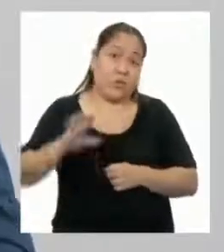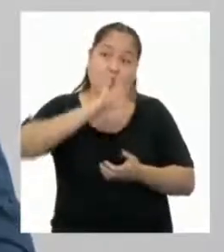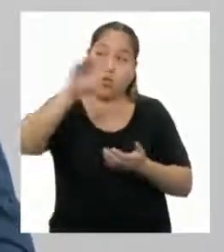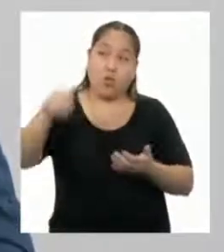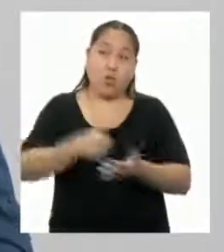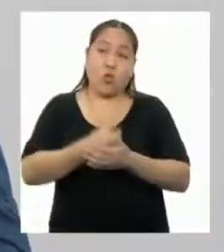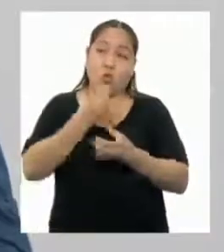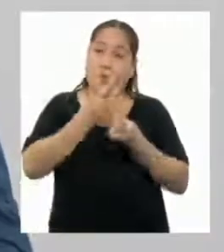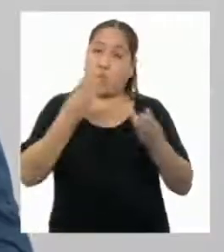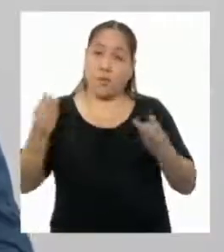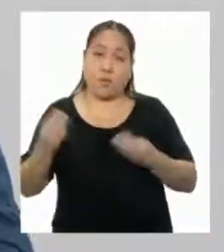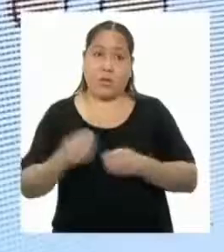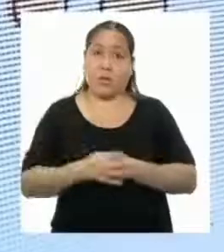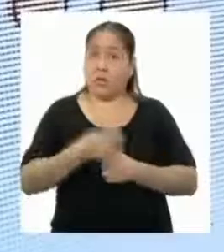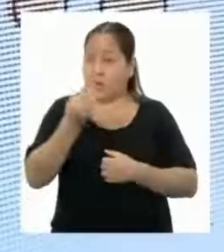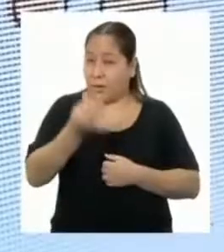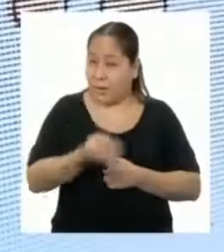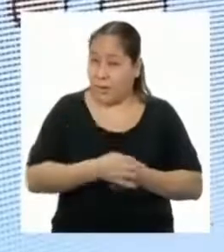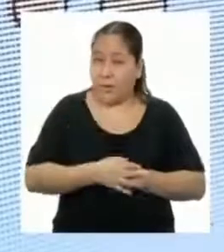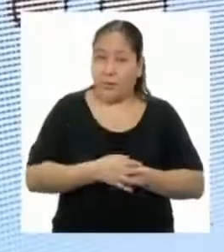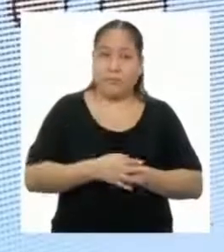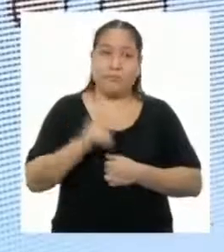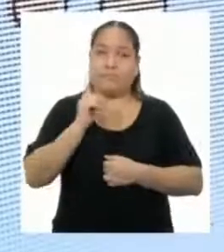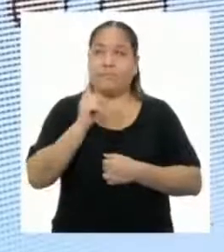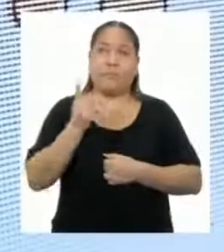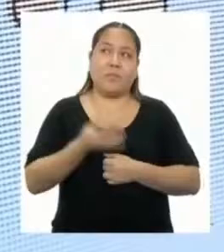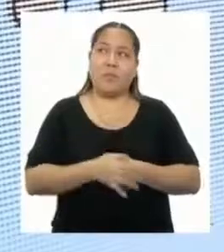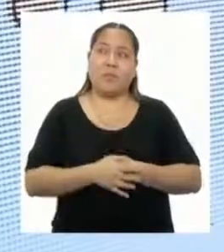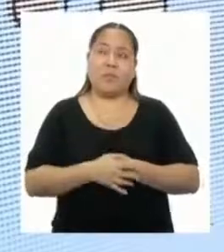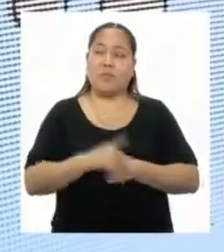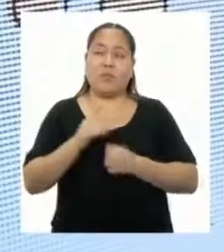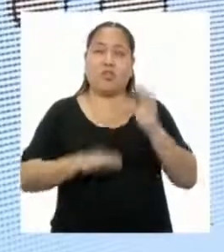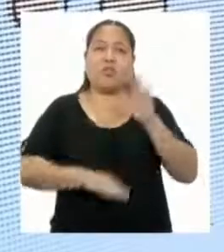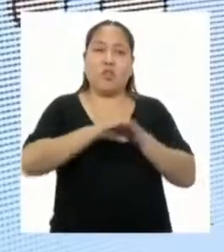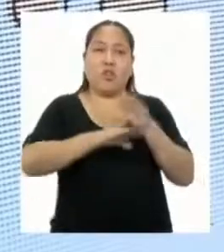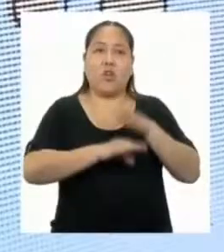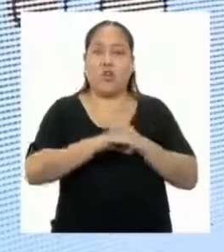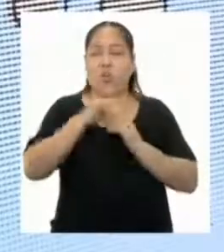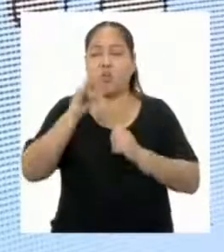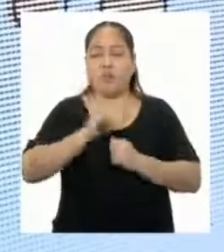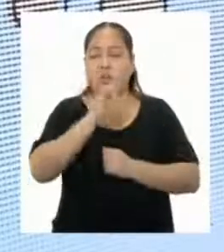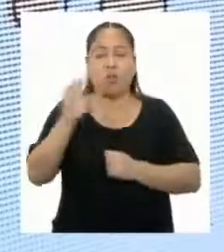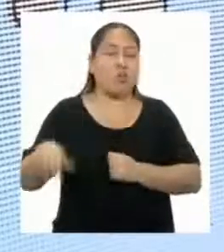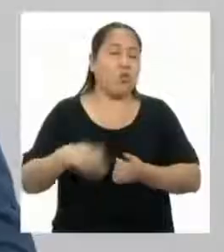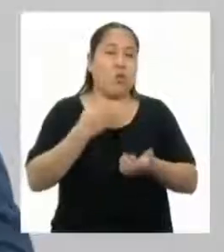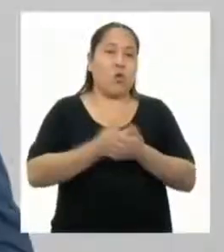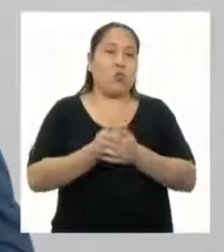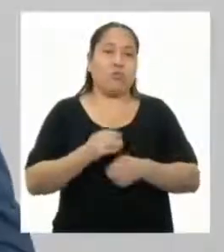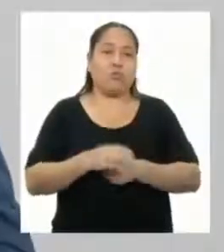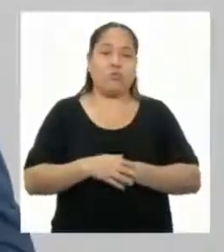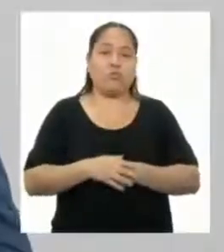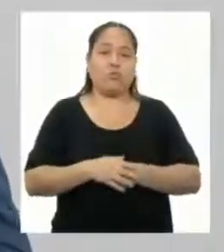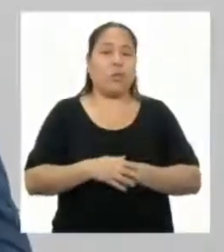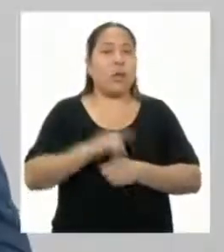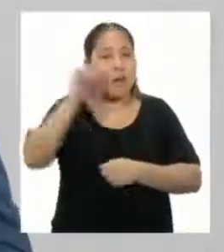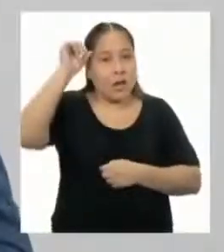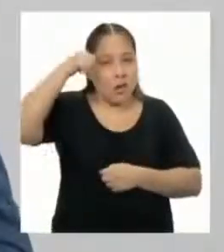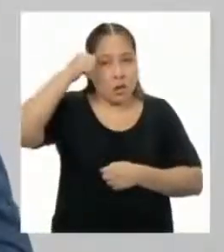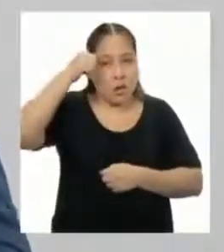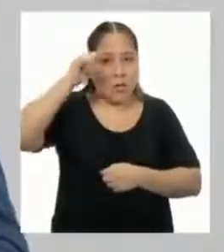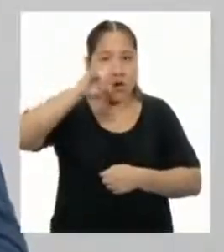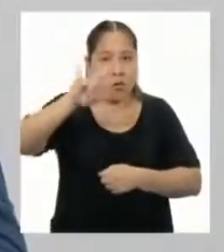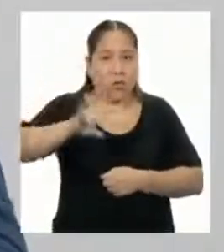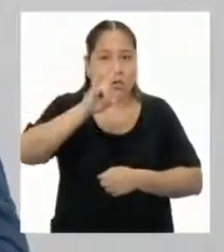las condiciones, ¿no? No, pues, porque no llegaría a utilizar todo el material. Recuerda que